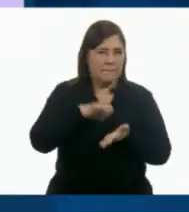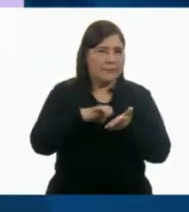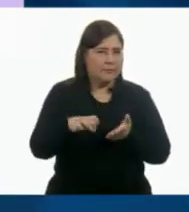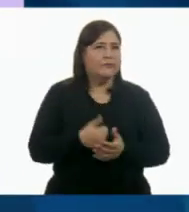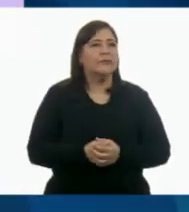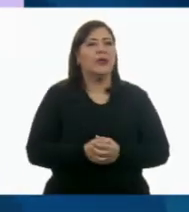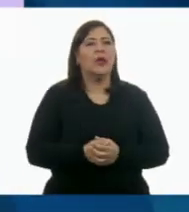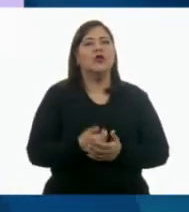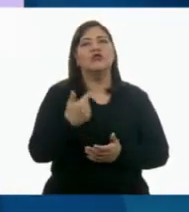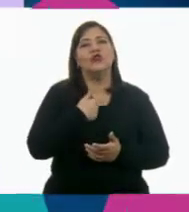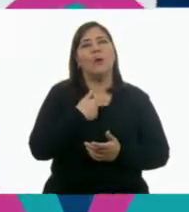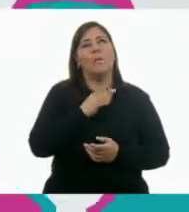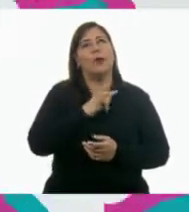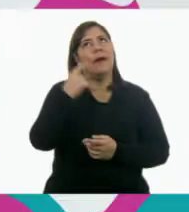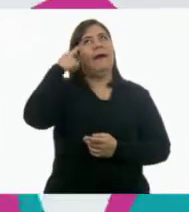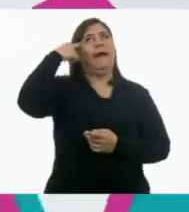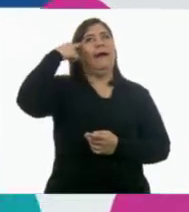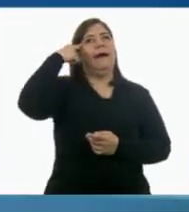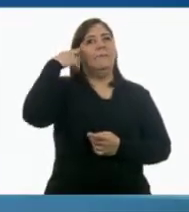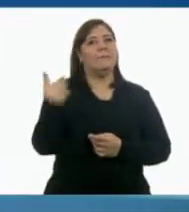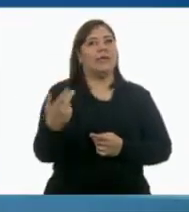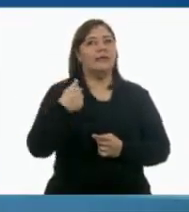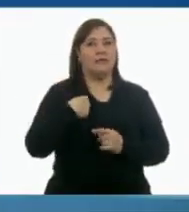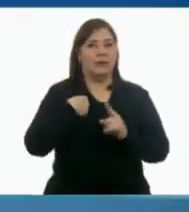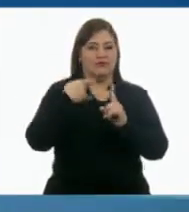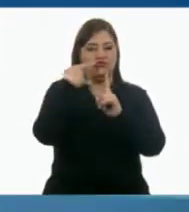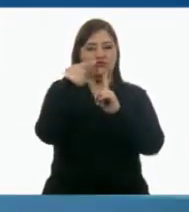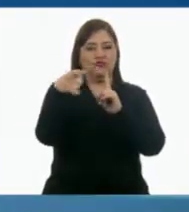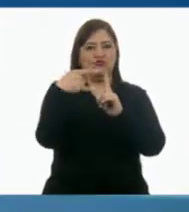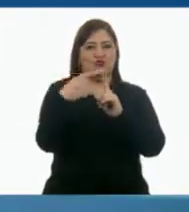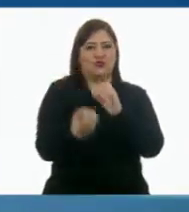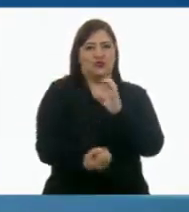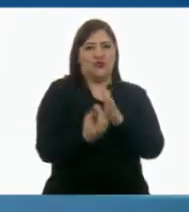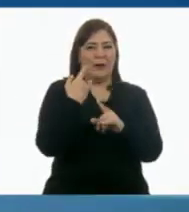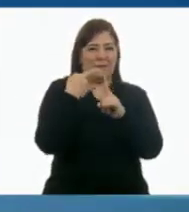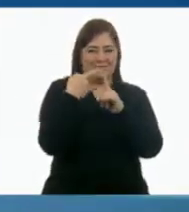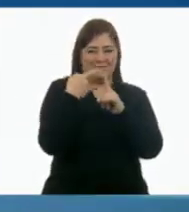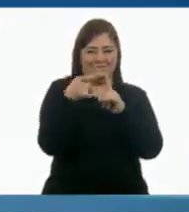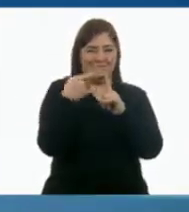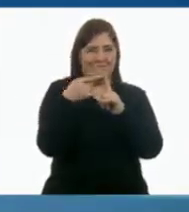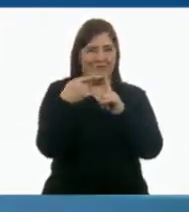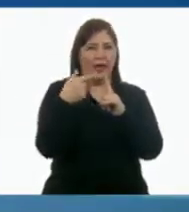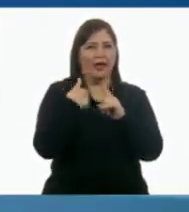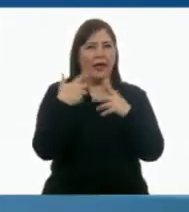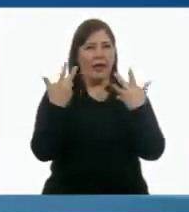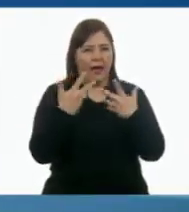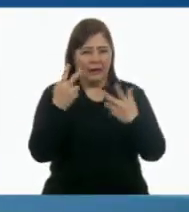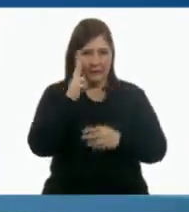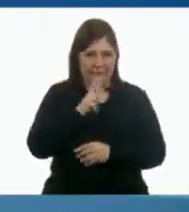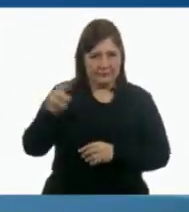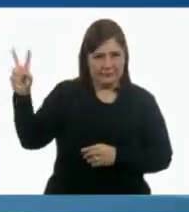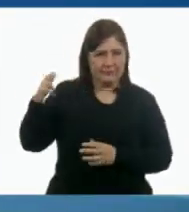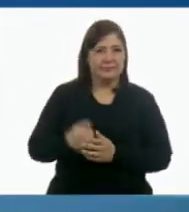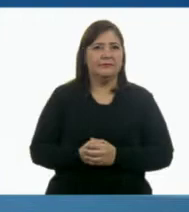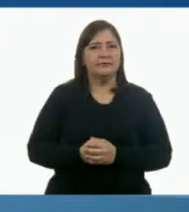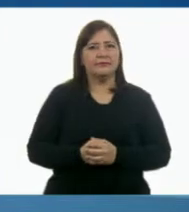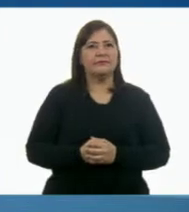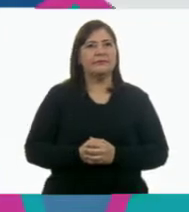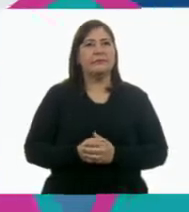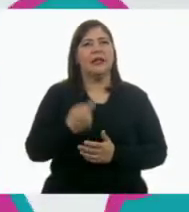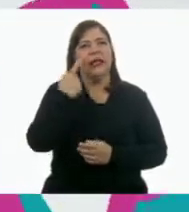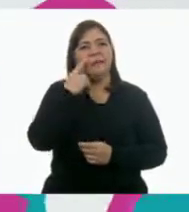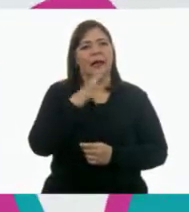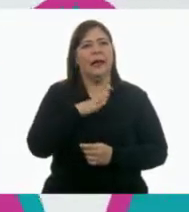una nueva puerta. Voy a hacer una puerta que va a estar así. Y aquí está la